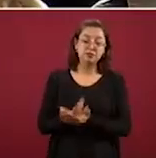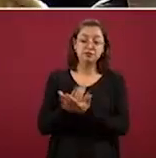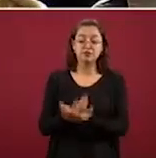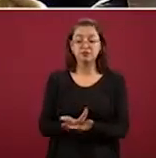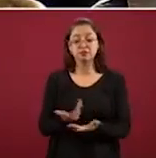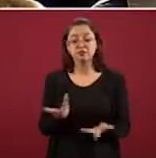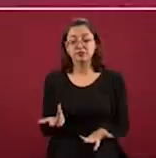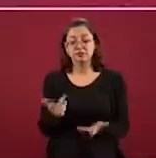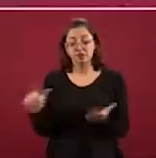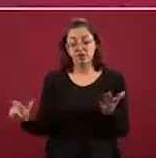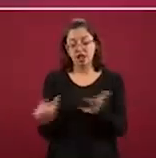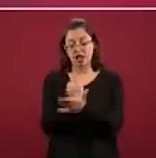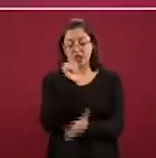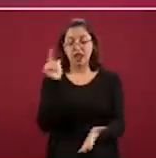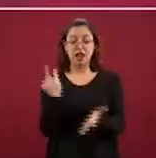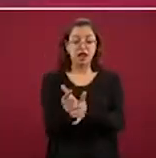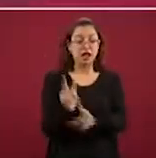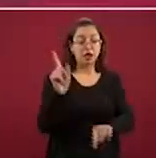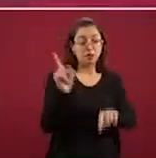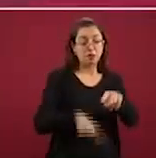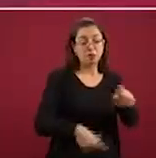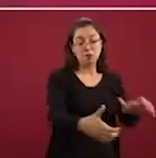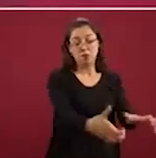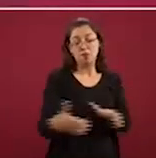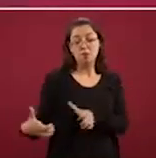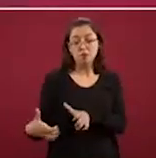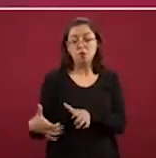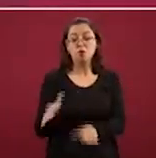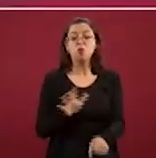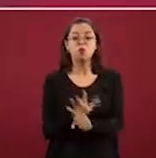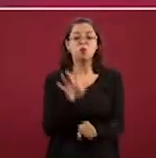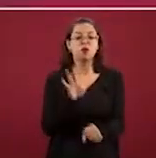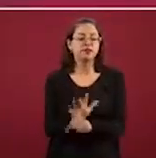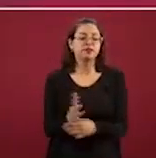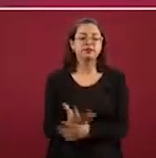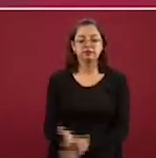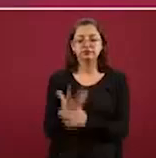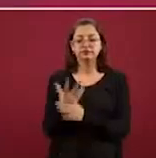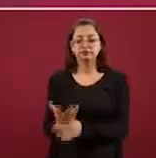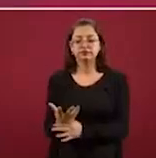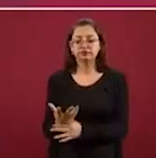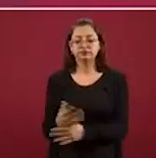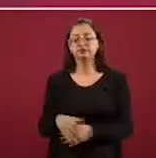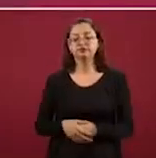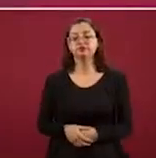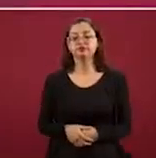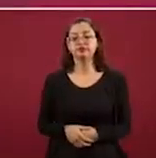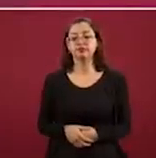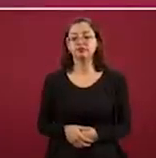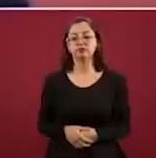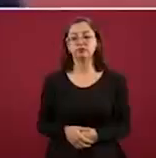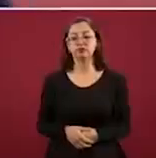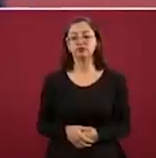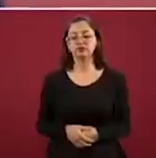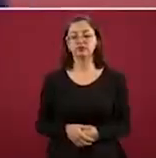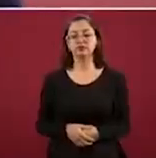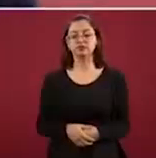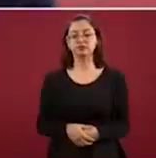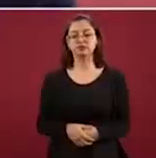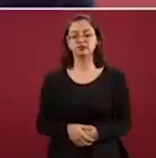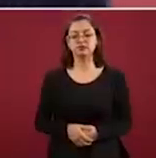la ley de extinción de dominio lo que establece es que se